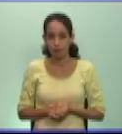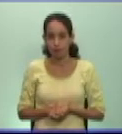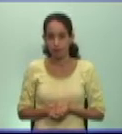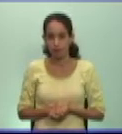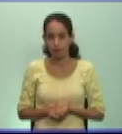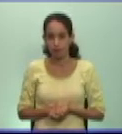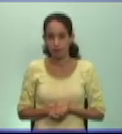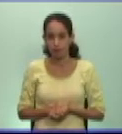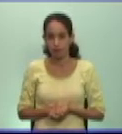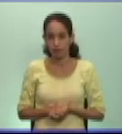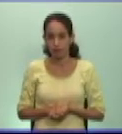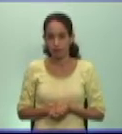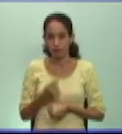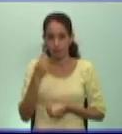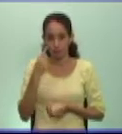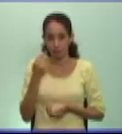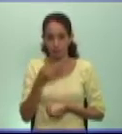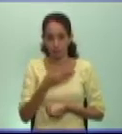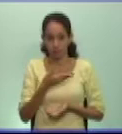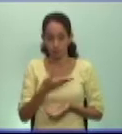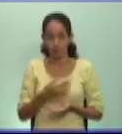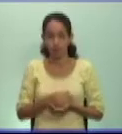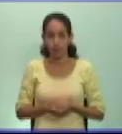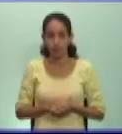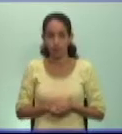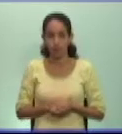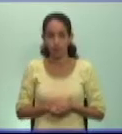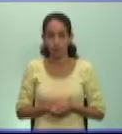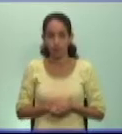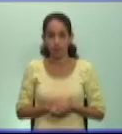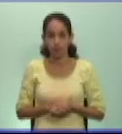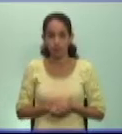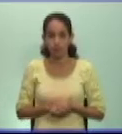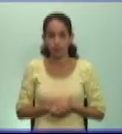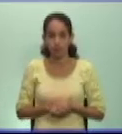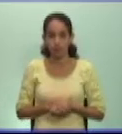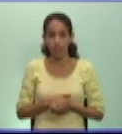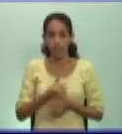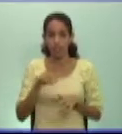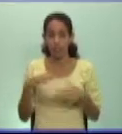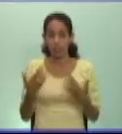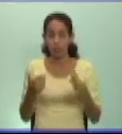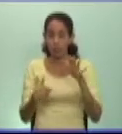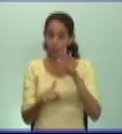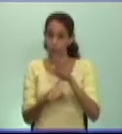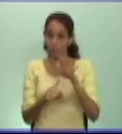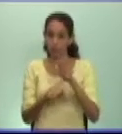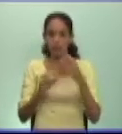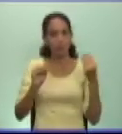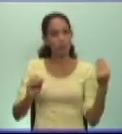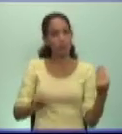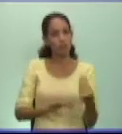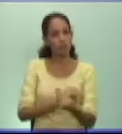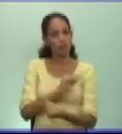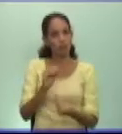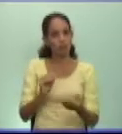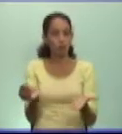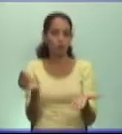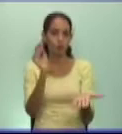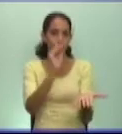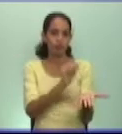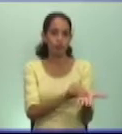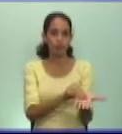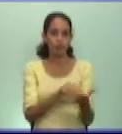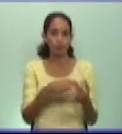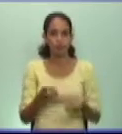famoso escándalo de Watergate lleva a que fuera incluso destituido y la renuncia del presidente norteamericano, primera